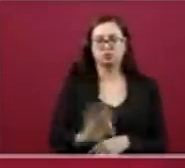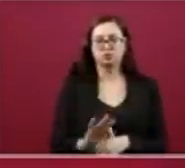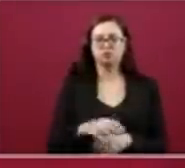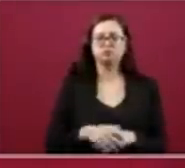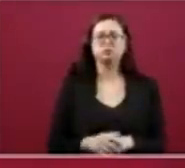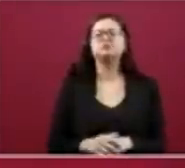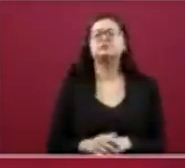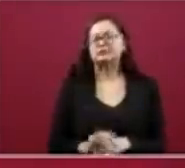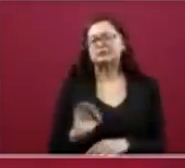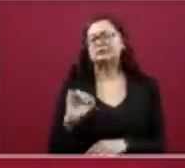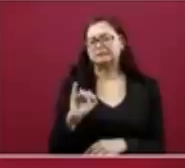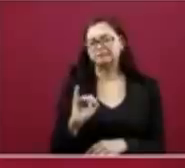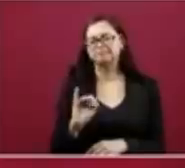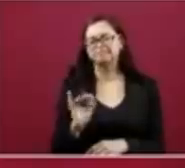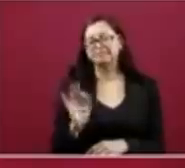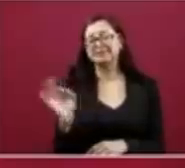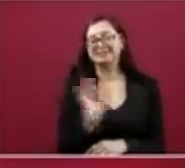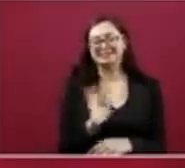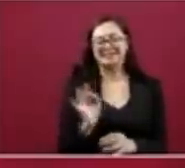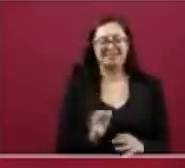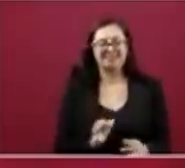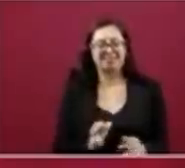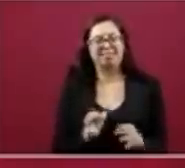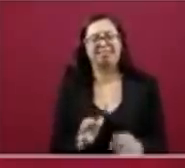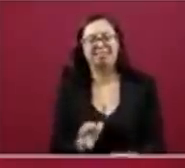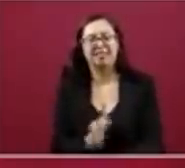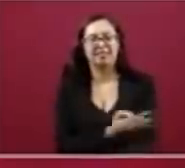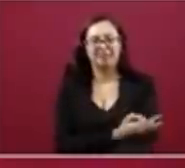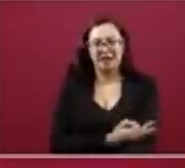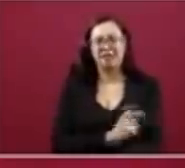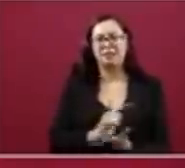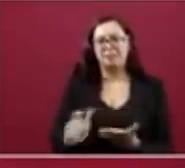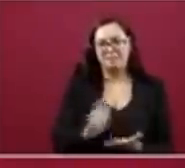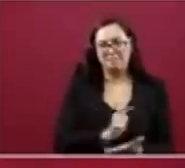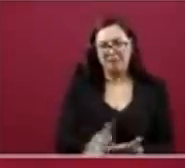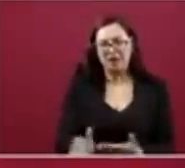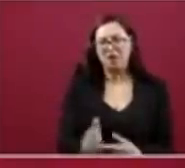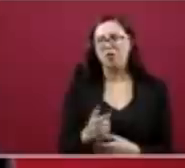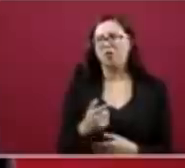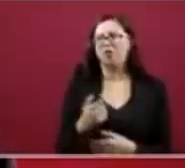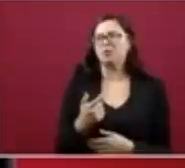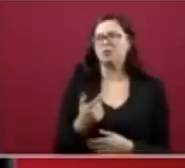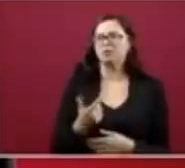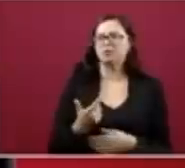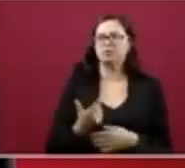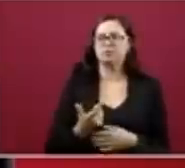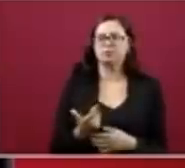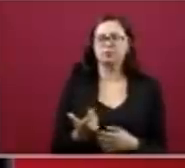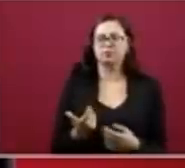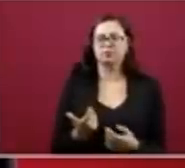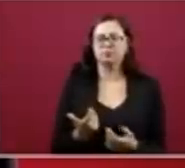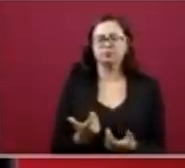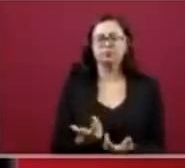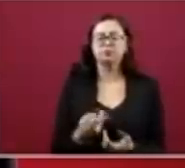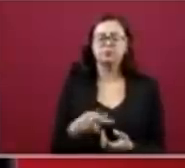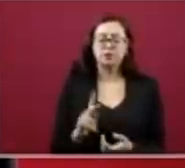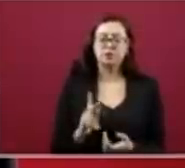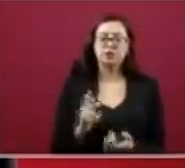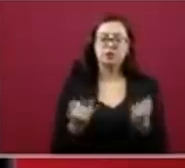en pagos. También ahora hay más